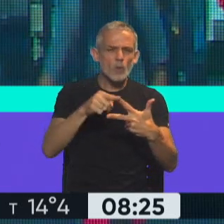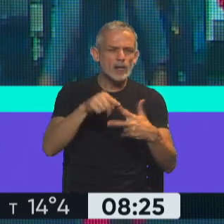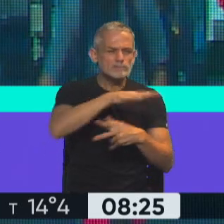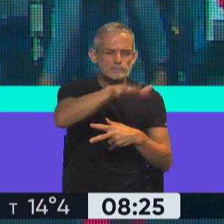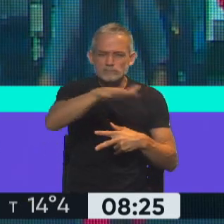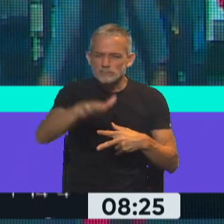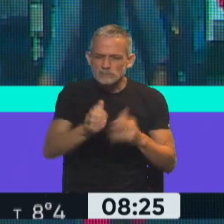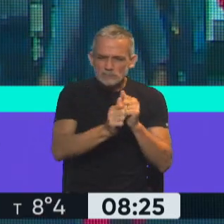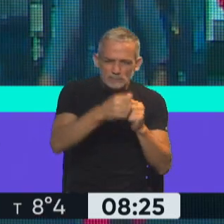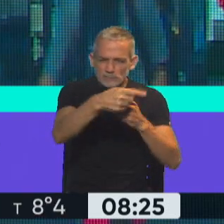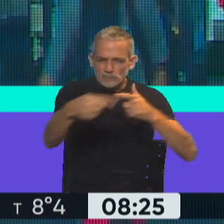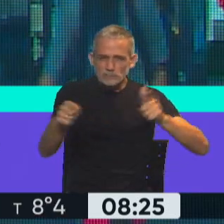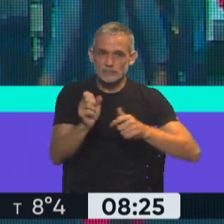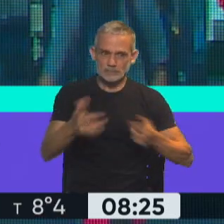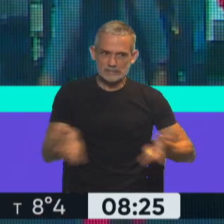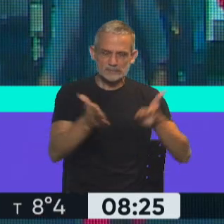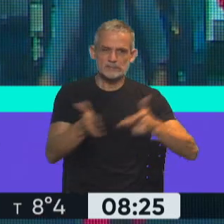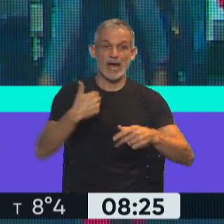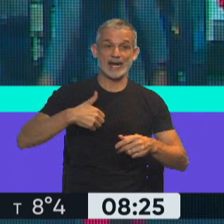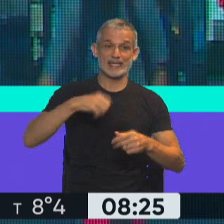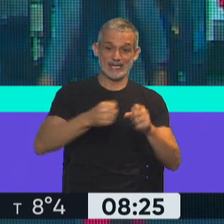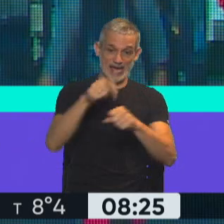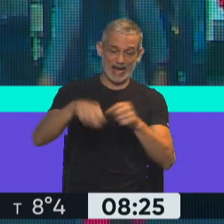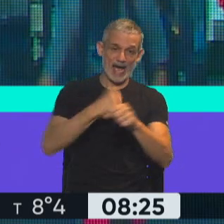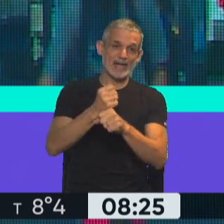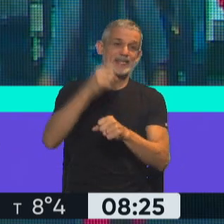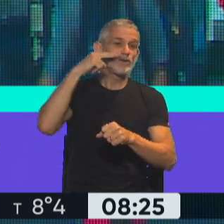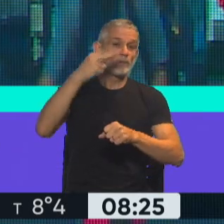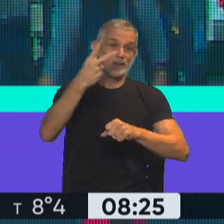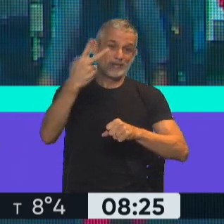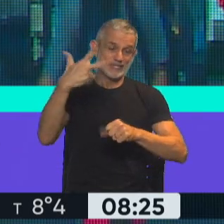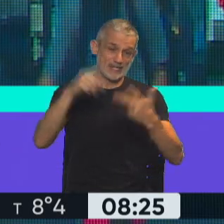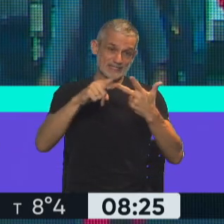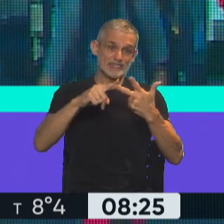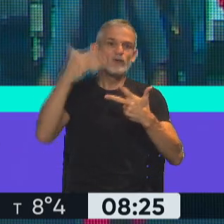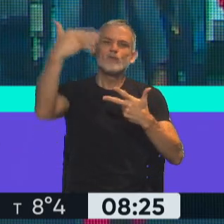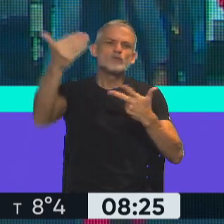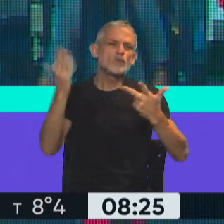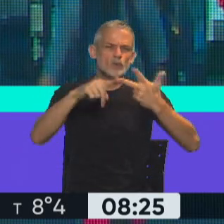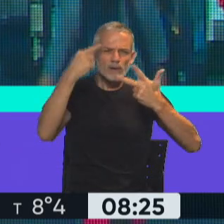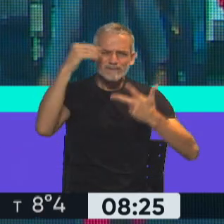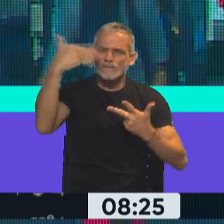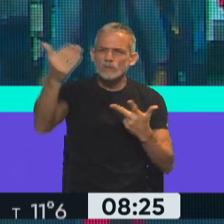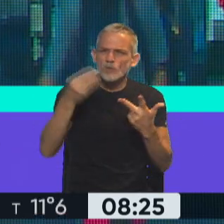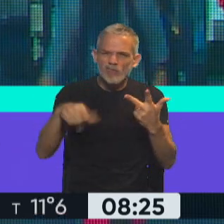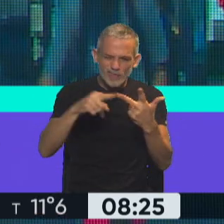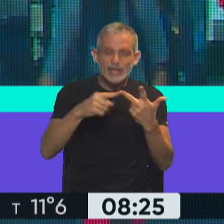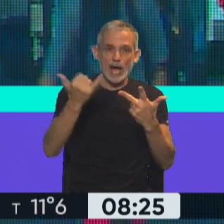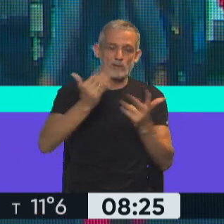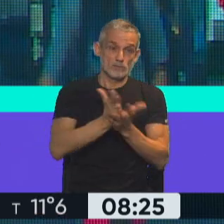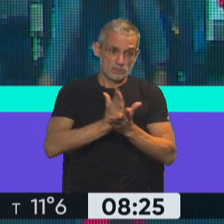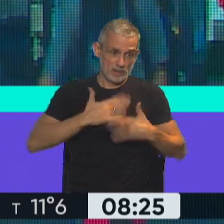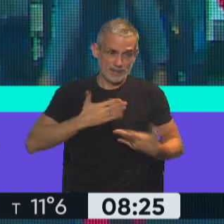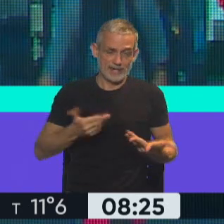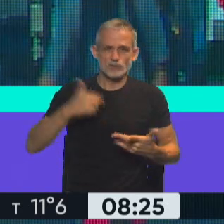sectores estratégicos y por qué la Argentina acá al 2023 puede salir. Y después la idea del futuro, ¿sí? Del futuro pensado como un derecho,